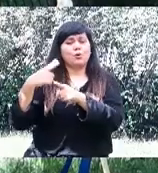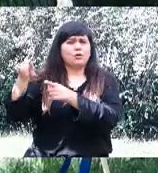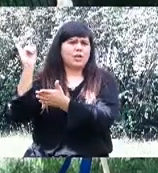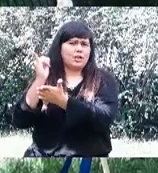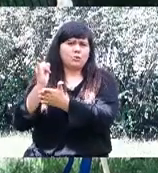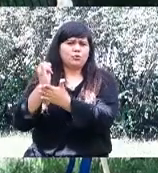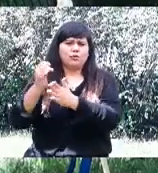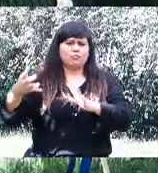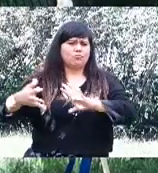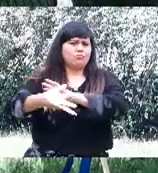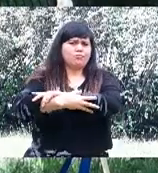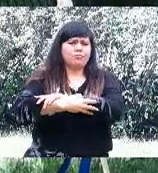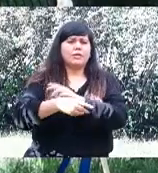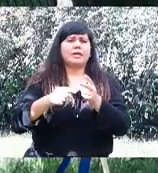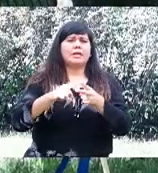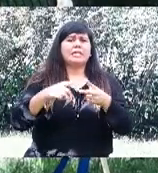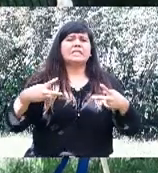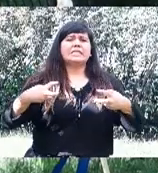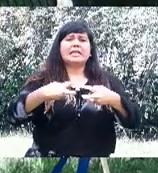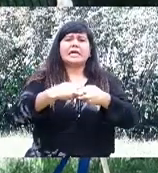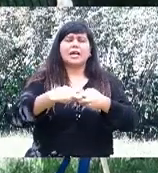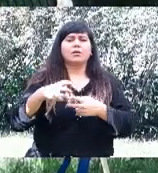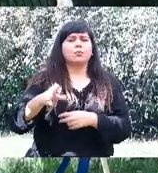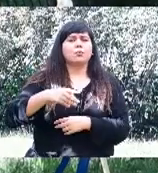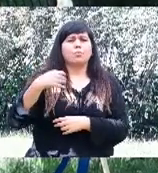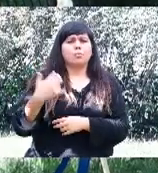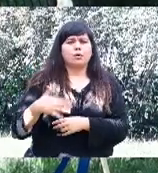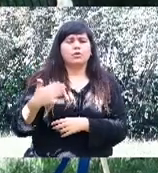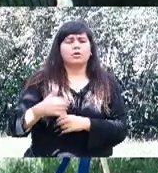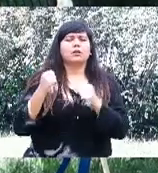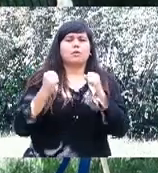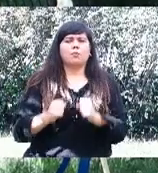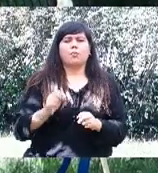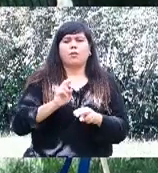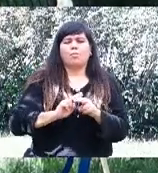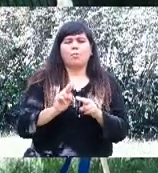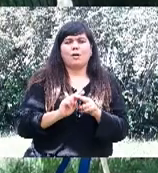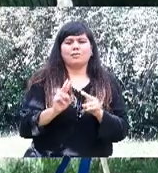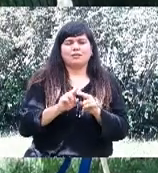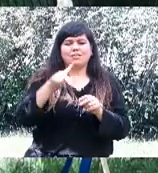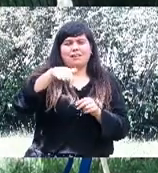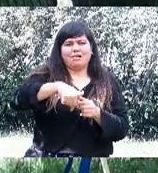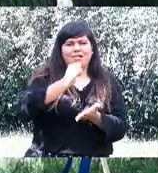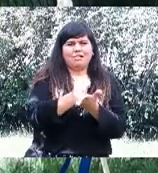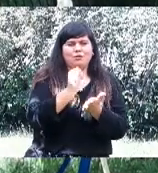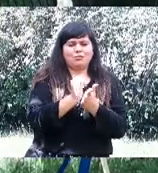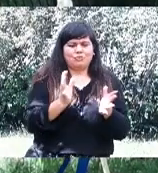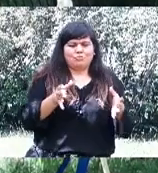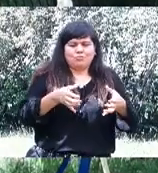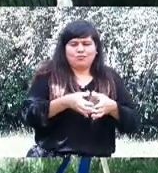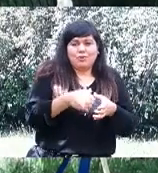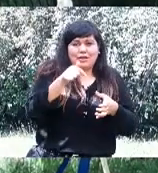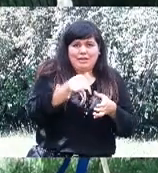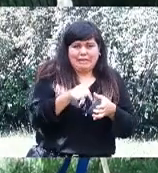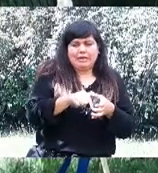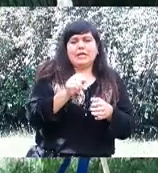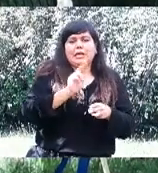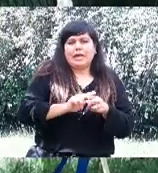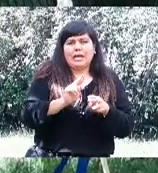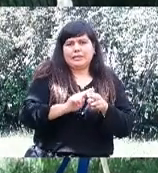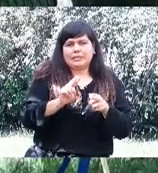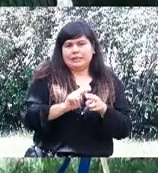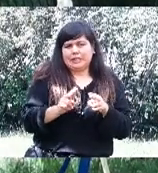instituciones con el sindicato es muy importante que lo podamos realizar hacia dentro Y a partir de eso establecer y